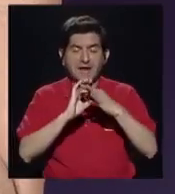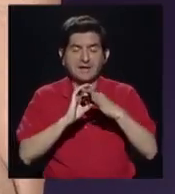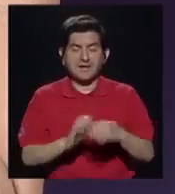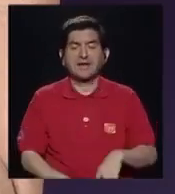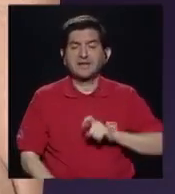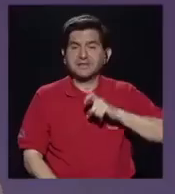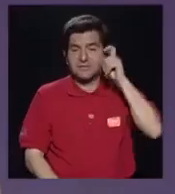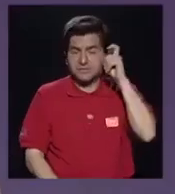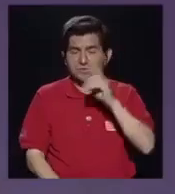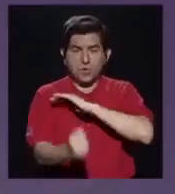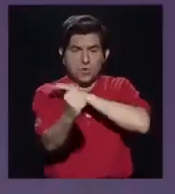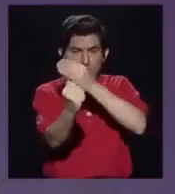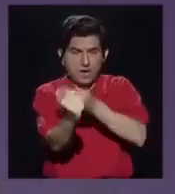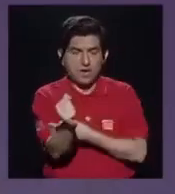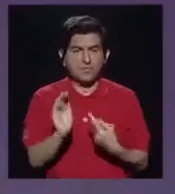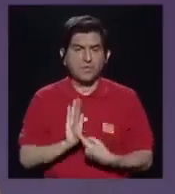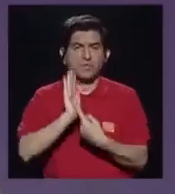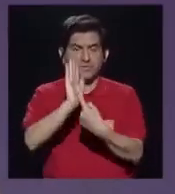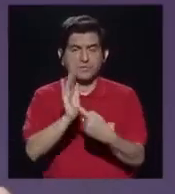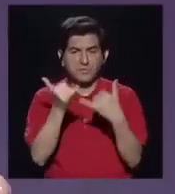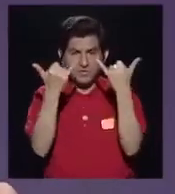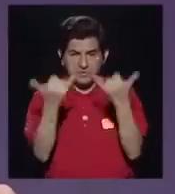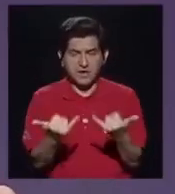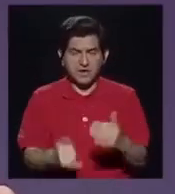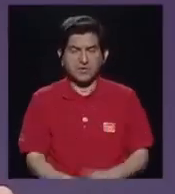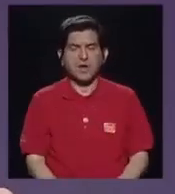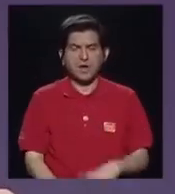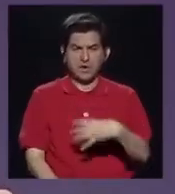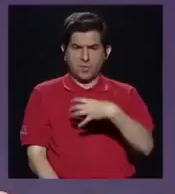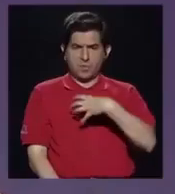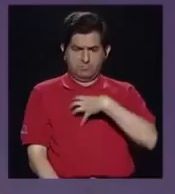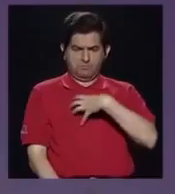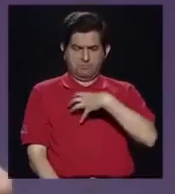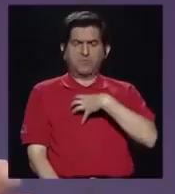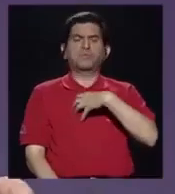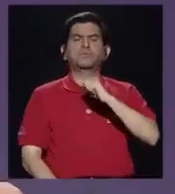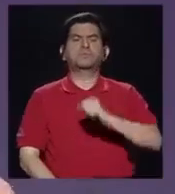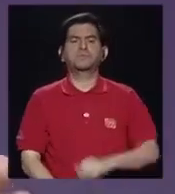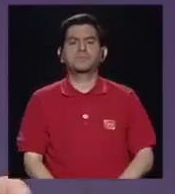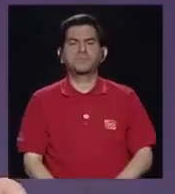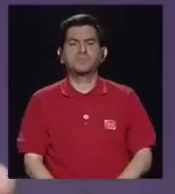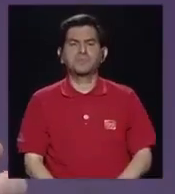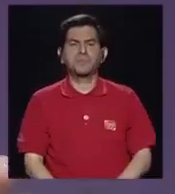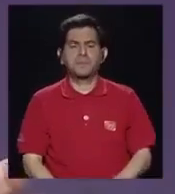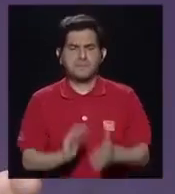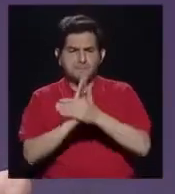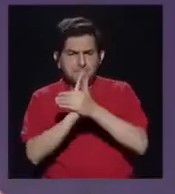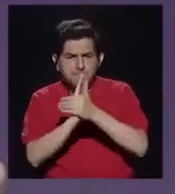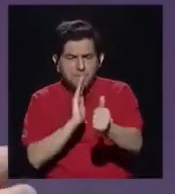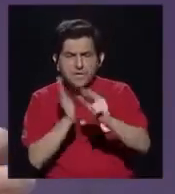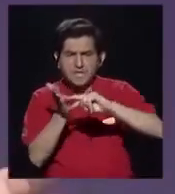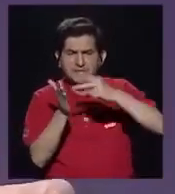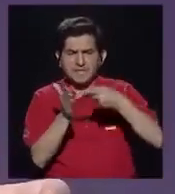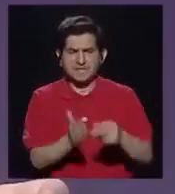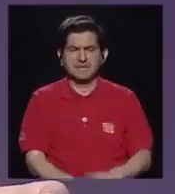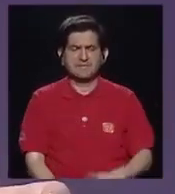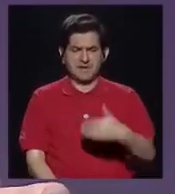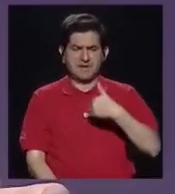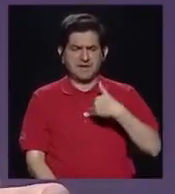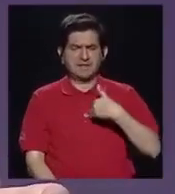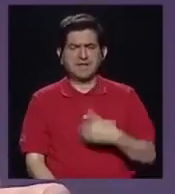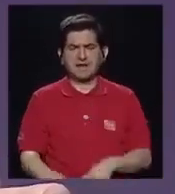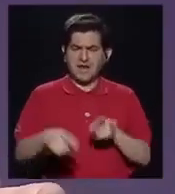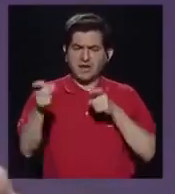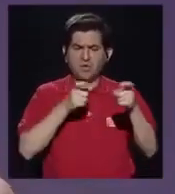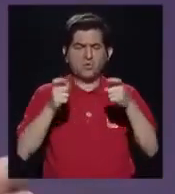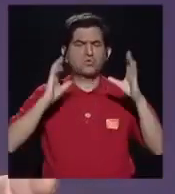el poder se expresa actualmente como dueña edad o sea es dueña de señorío sobre un